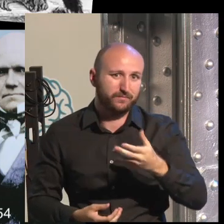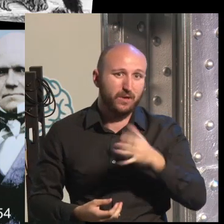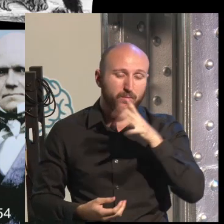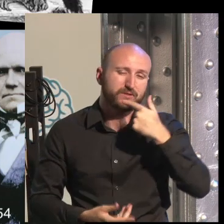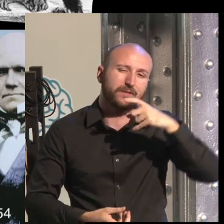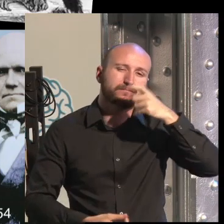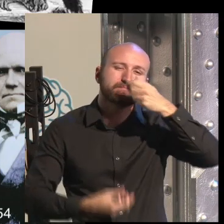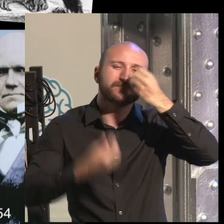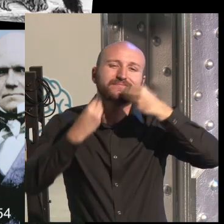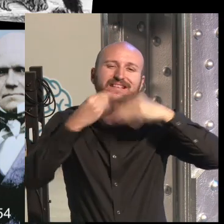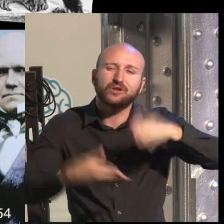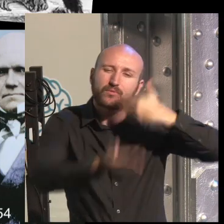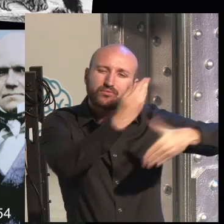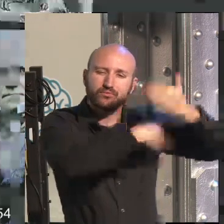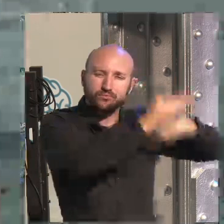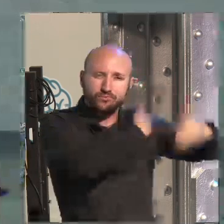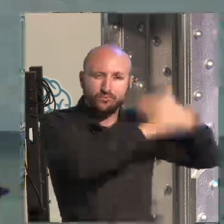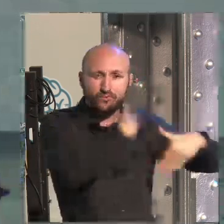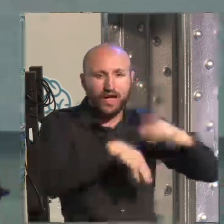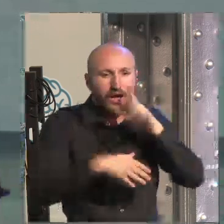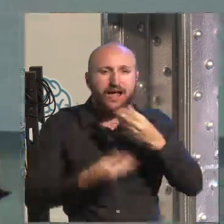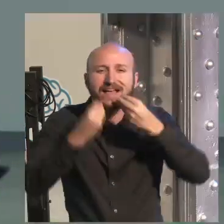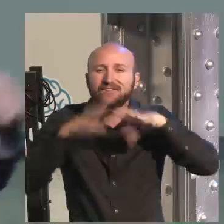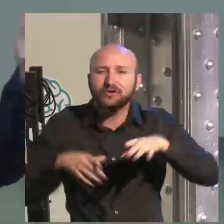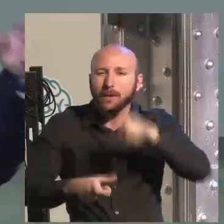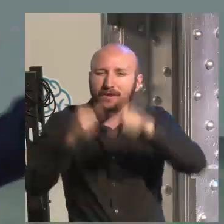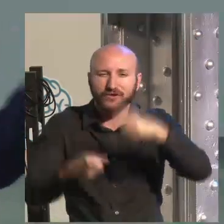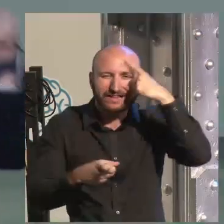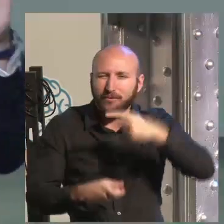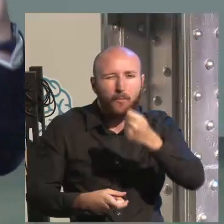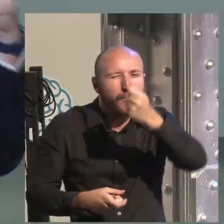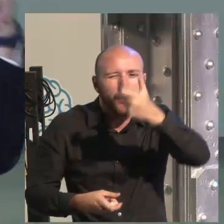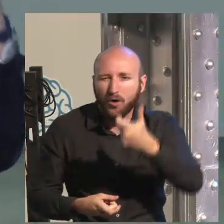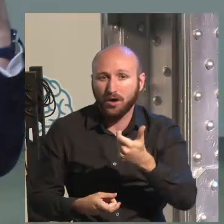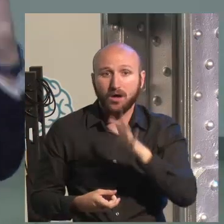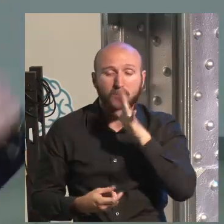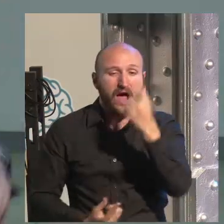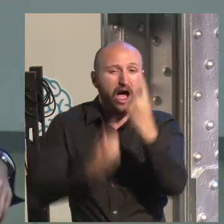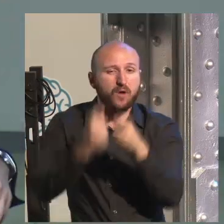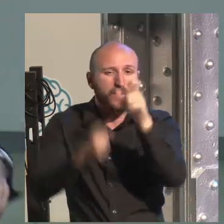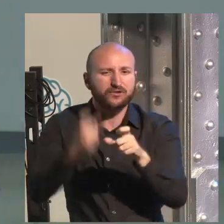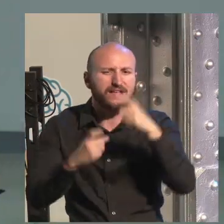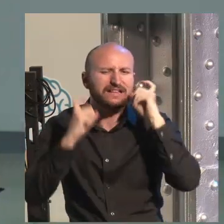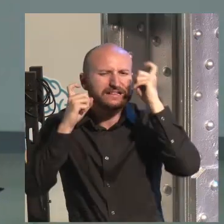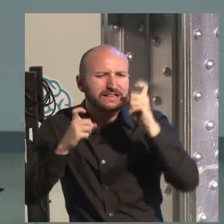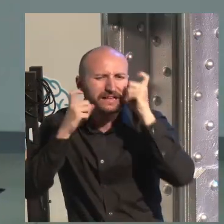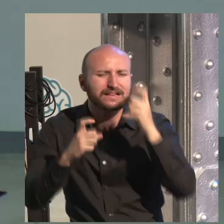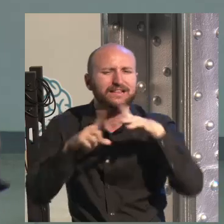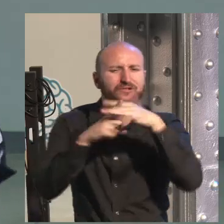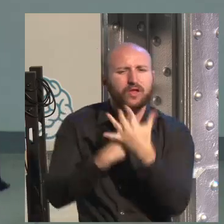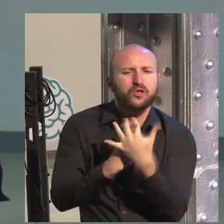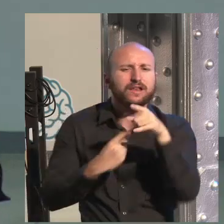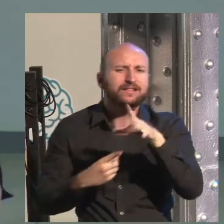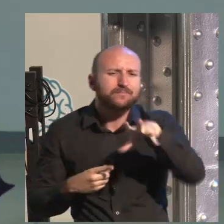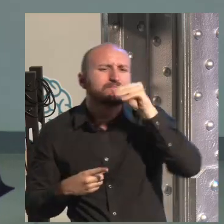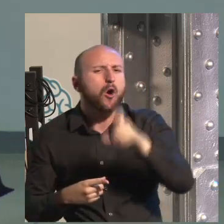de la historia. La historia que os voy a contar es una historia que sabe muy poca gente, porque muy poca gente se ha dedicado a intentar entender esta cuestión. Casi